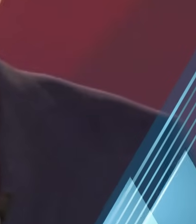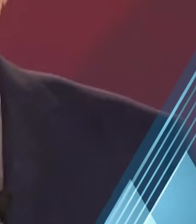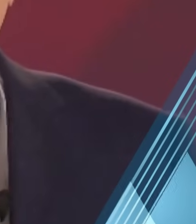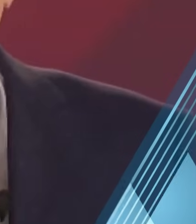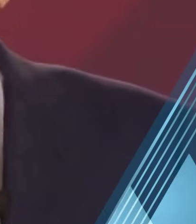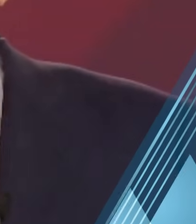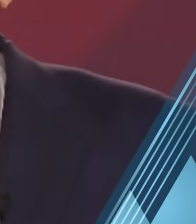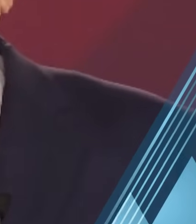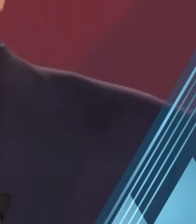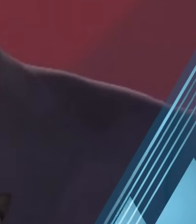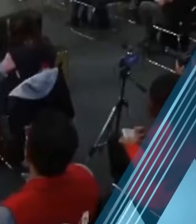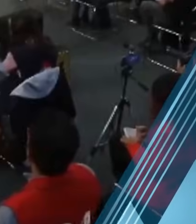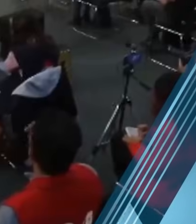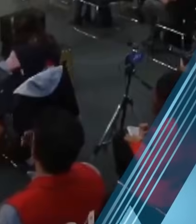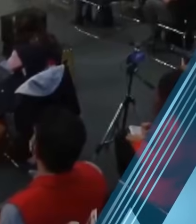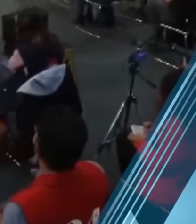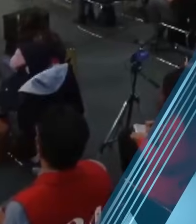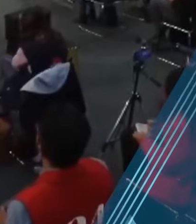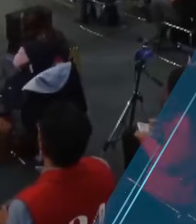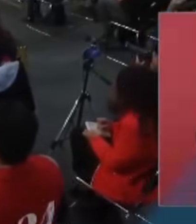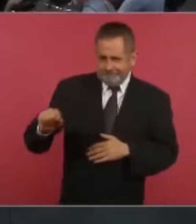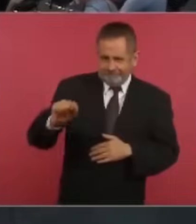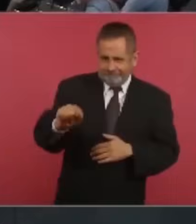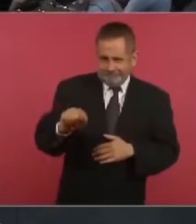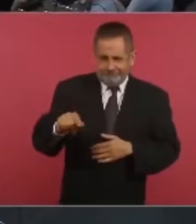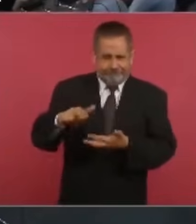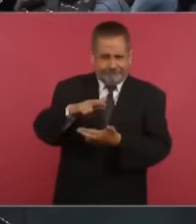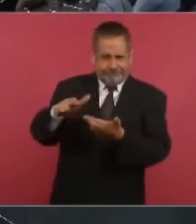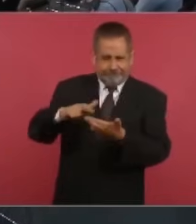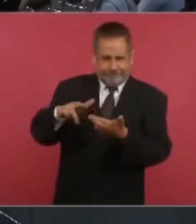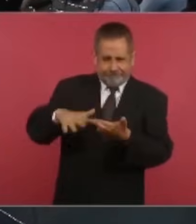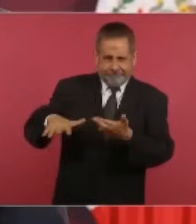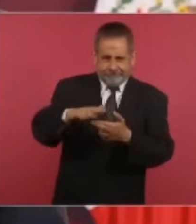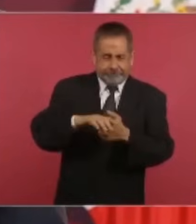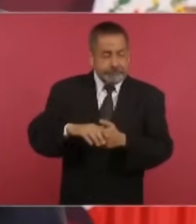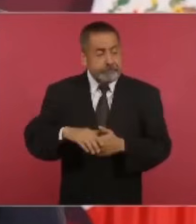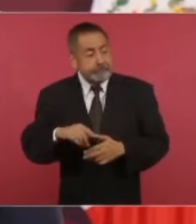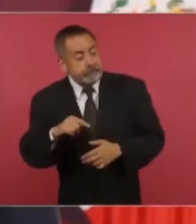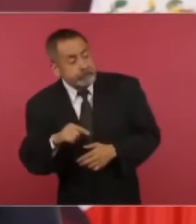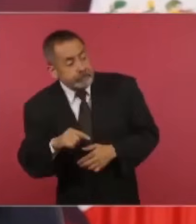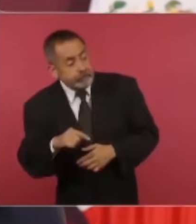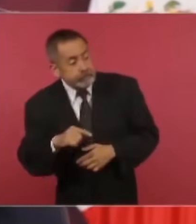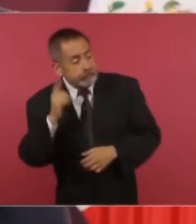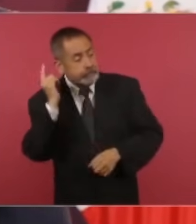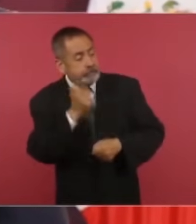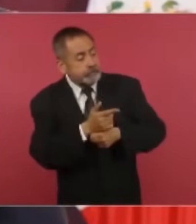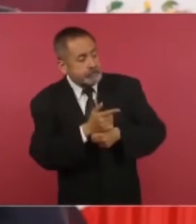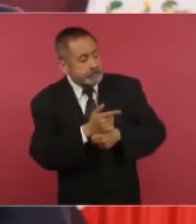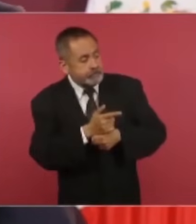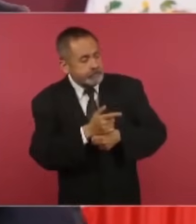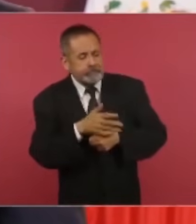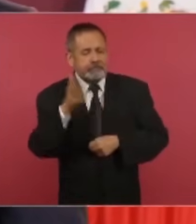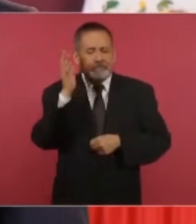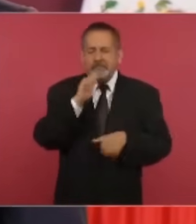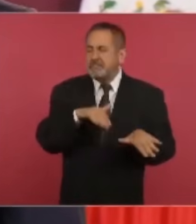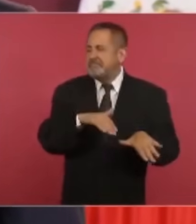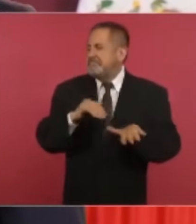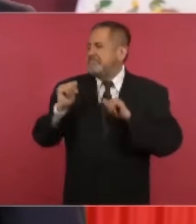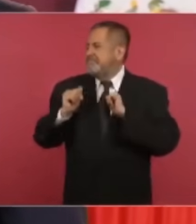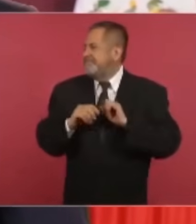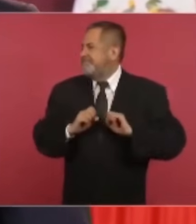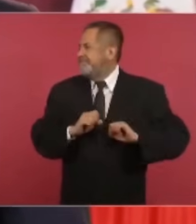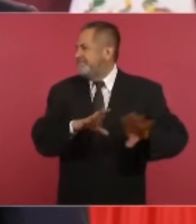que los militares de la región se hayan enterado y no hayan evitado